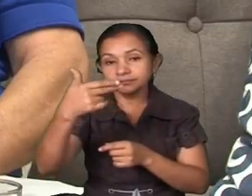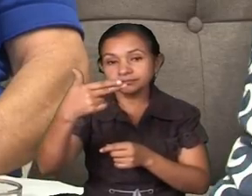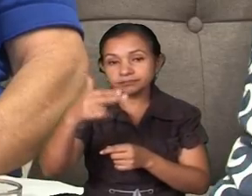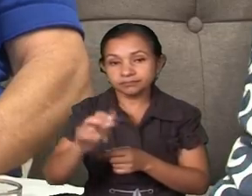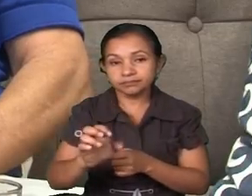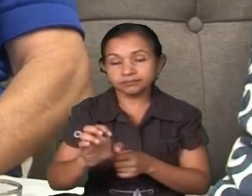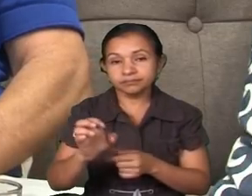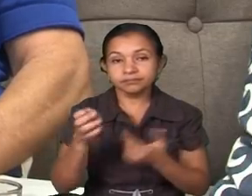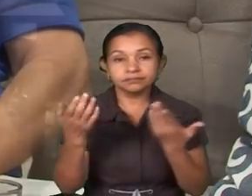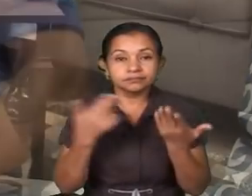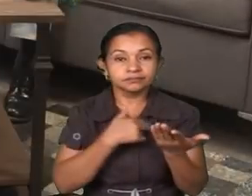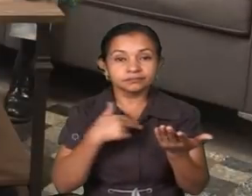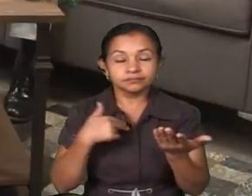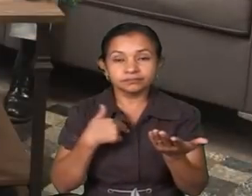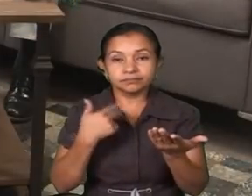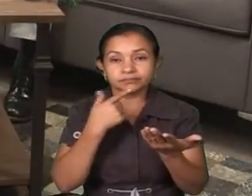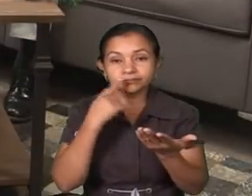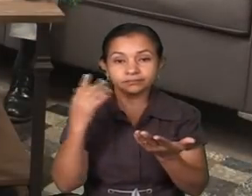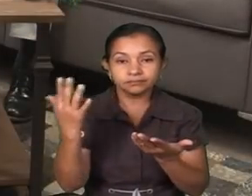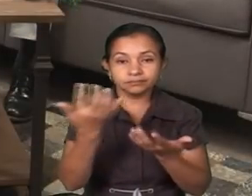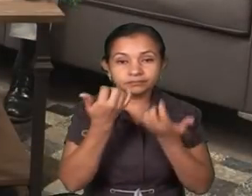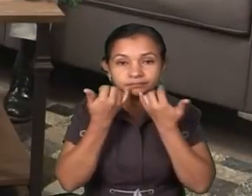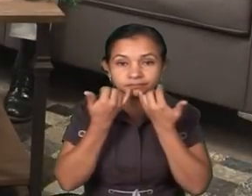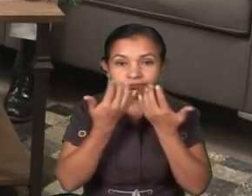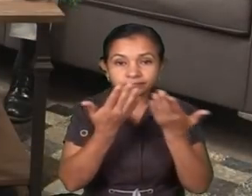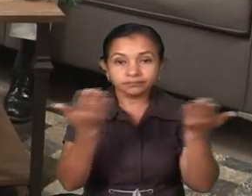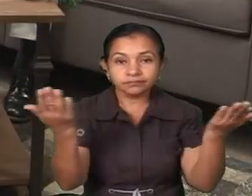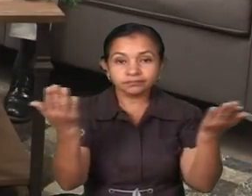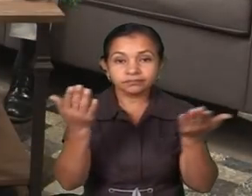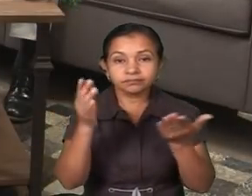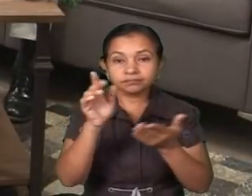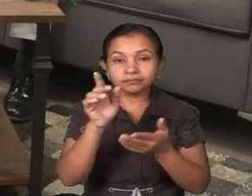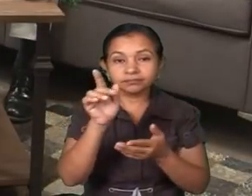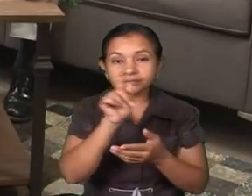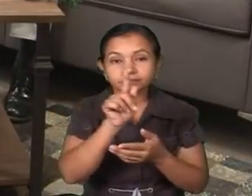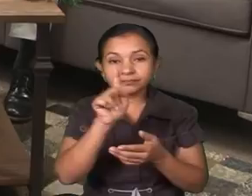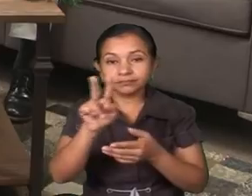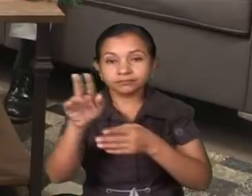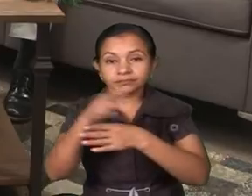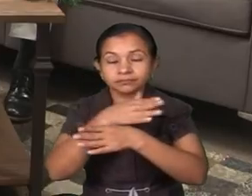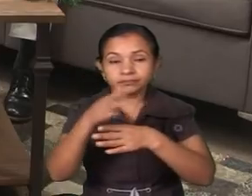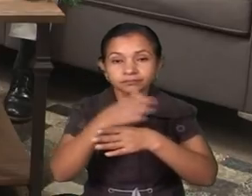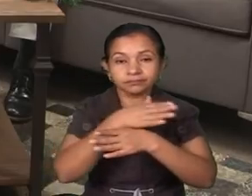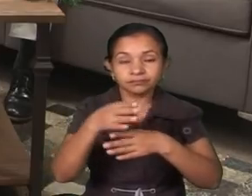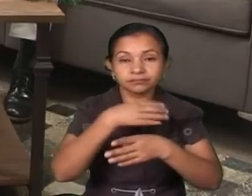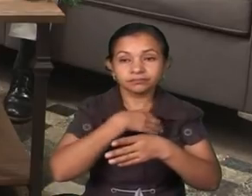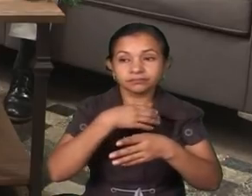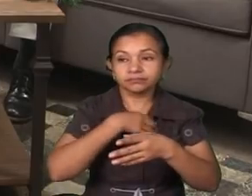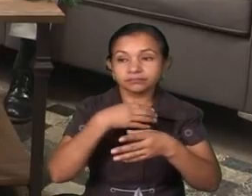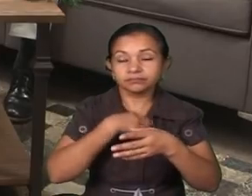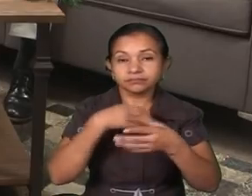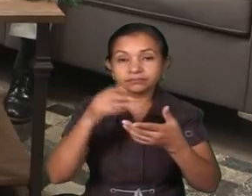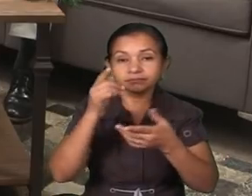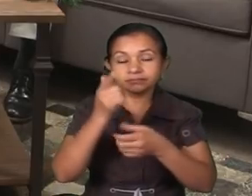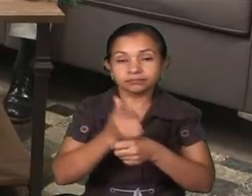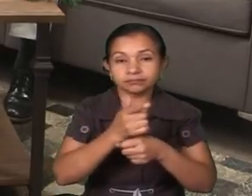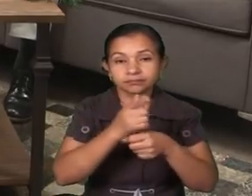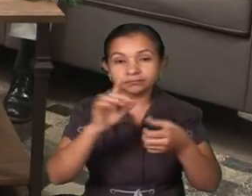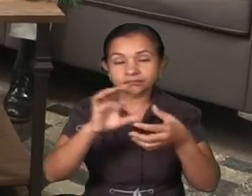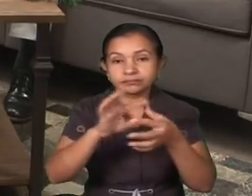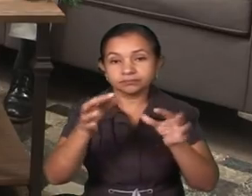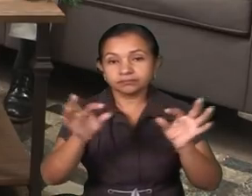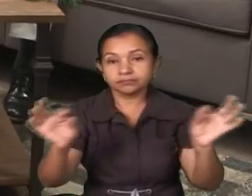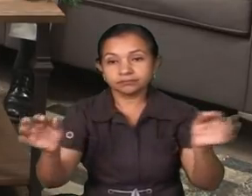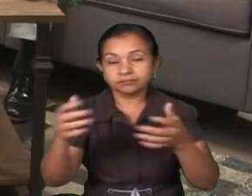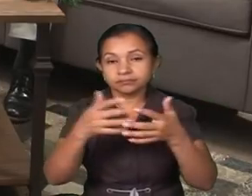de eso, es válido destacar que toda esta información llega a través de medios independientes. Esto escapa de las grandes cadenas y el andamiaje mediático de